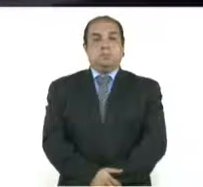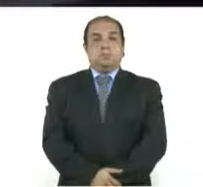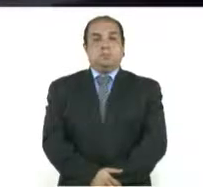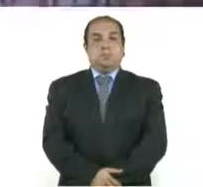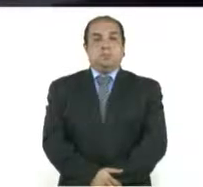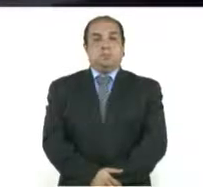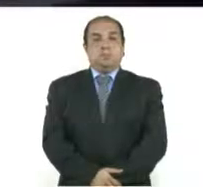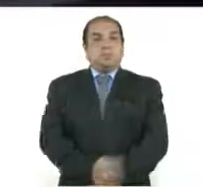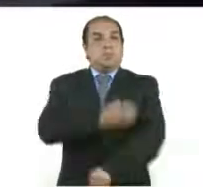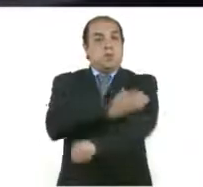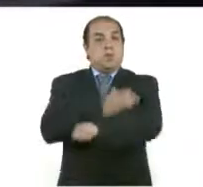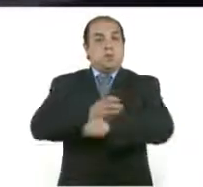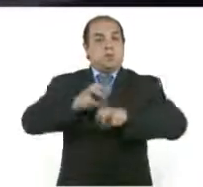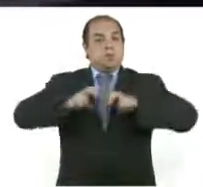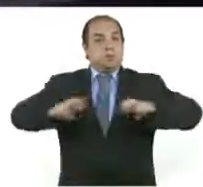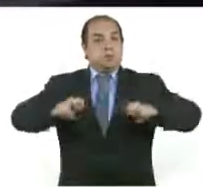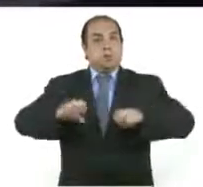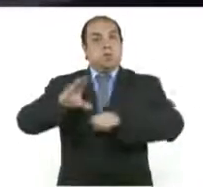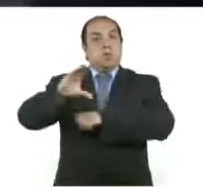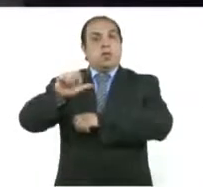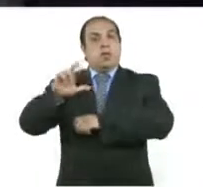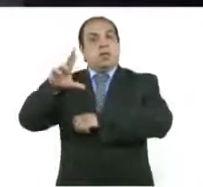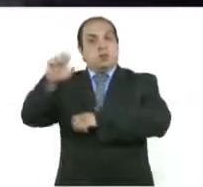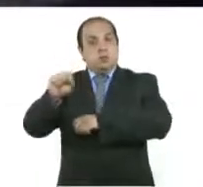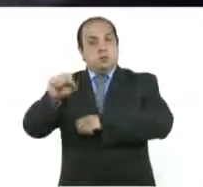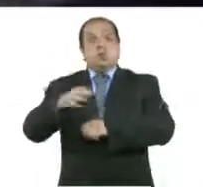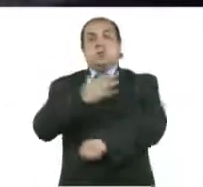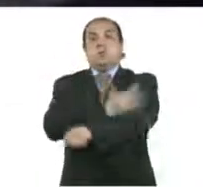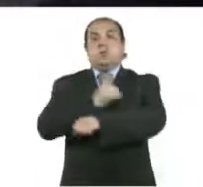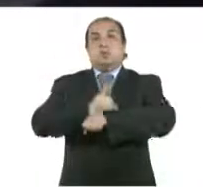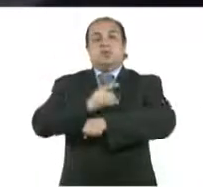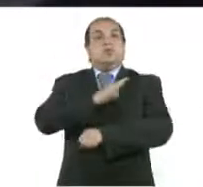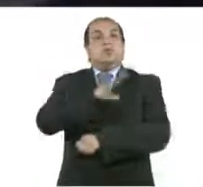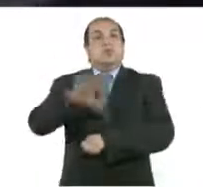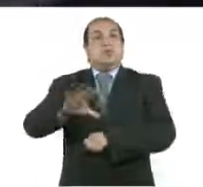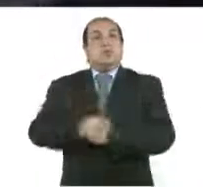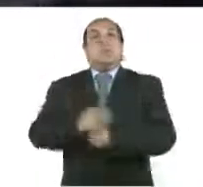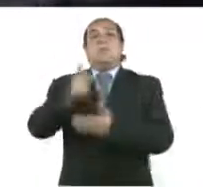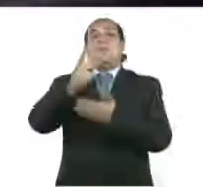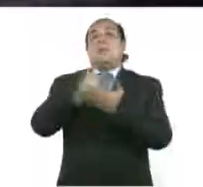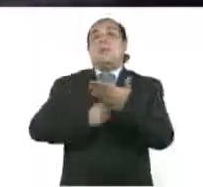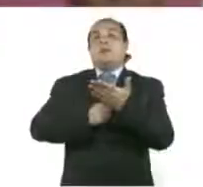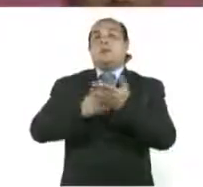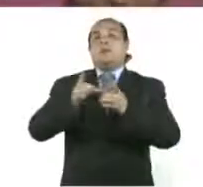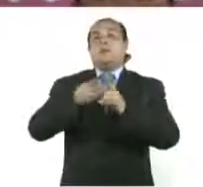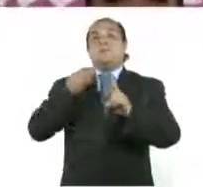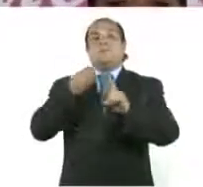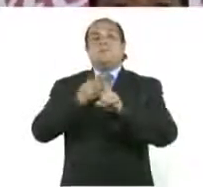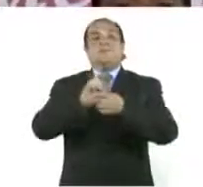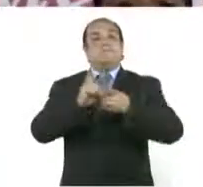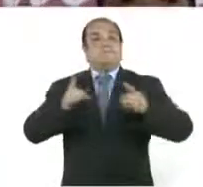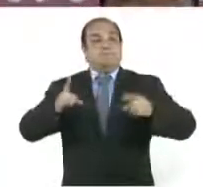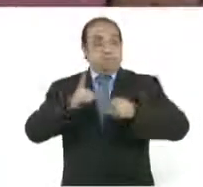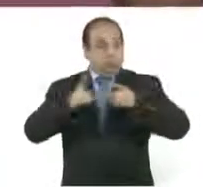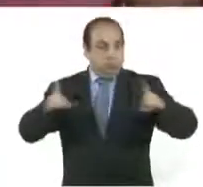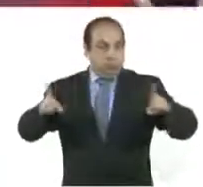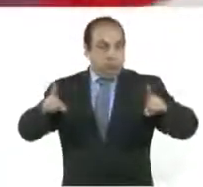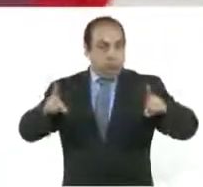Les acompañan en el estrado Carlos Gastón Torres Rosas, Coordinador General de Programas para el Desarrollo de la Presidencia de la